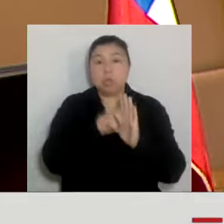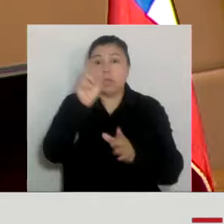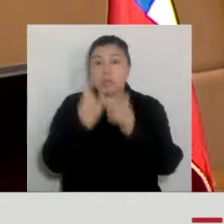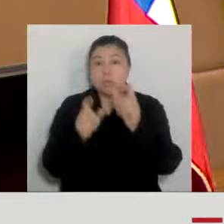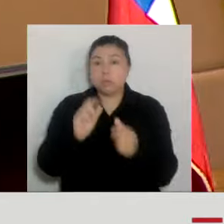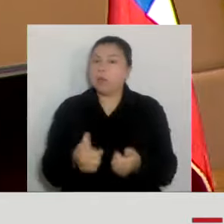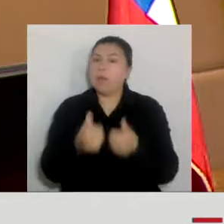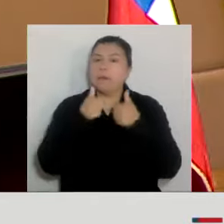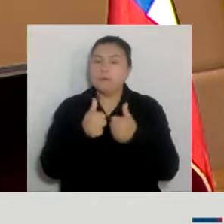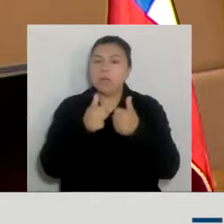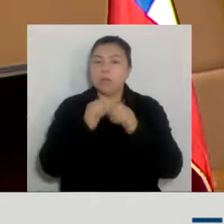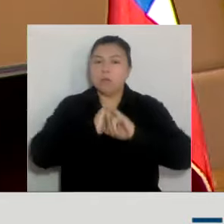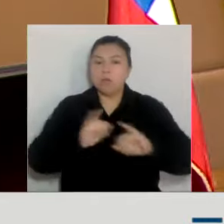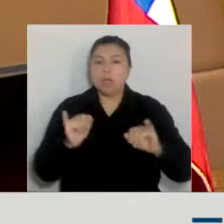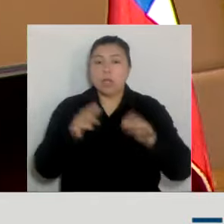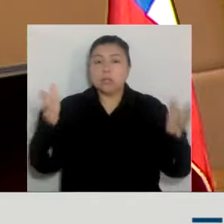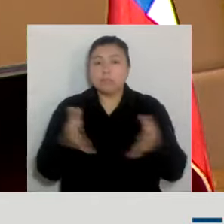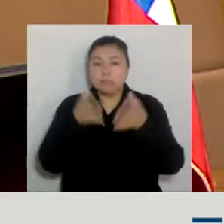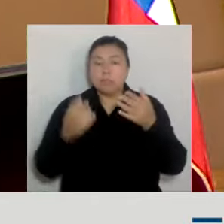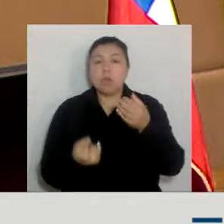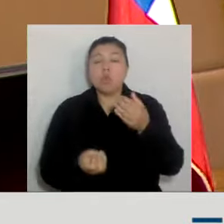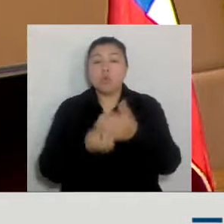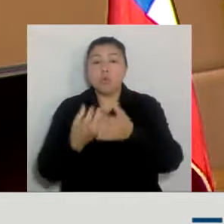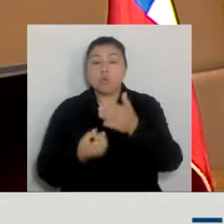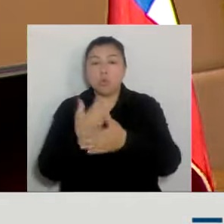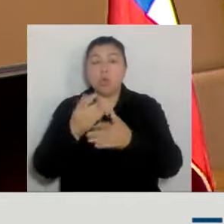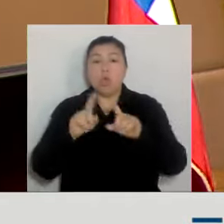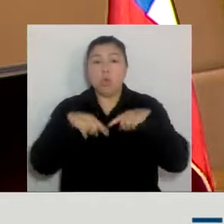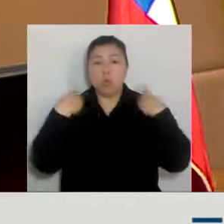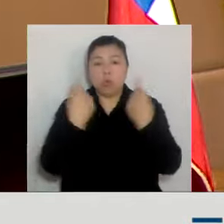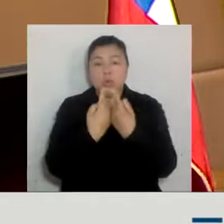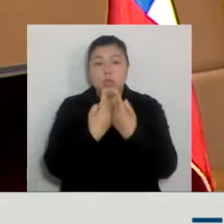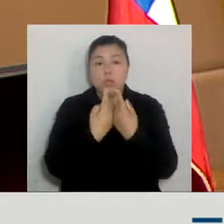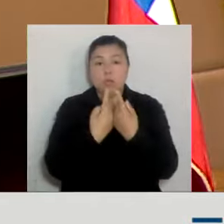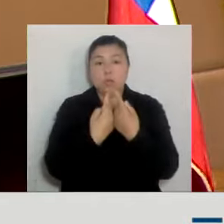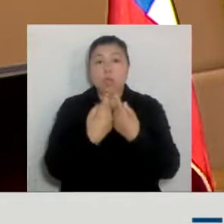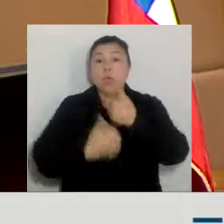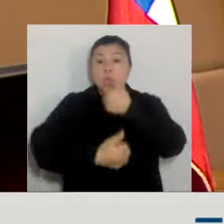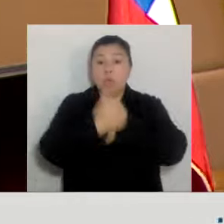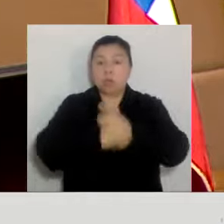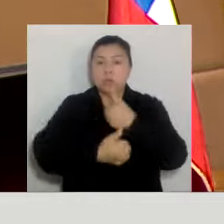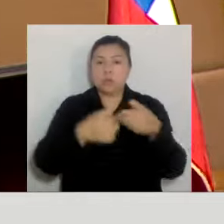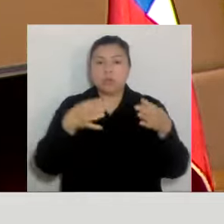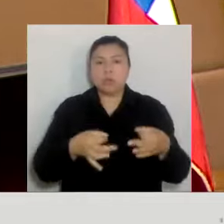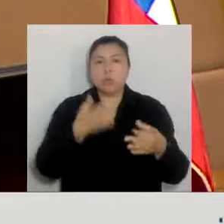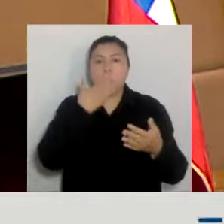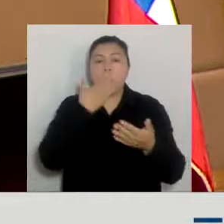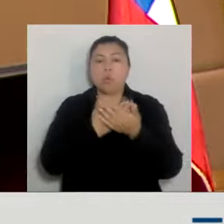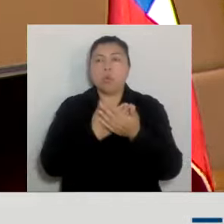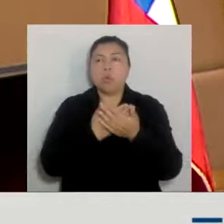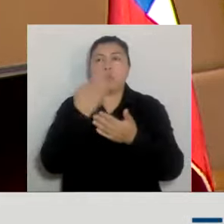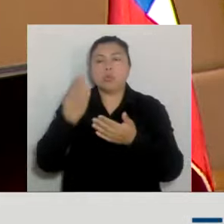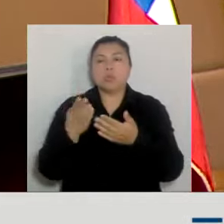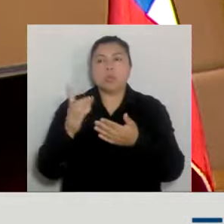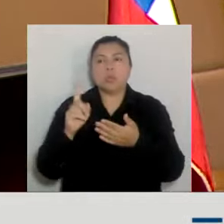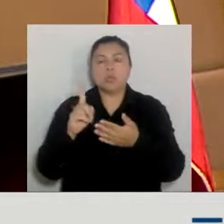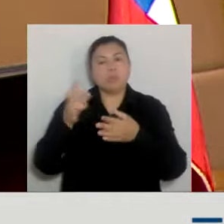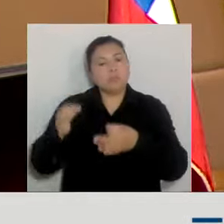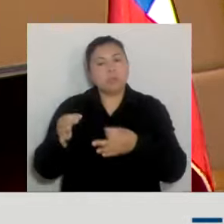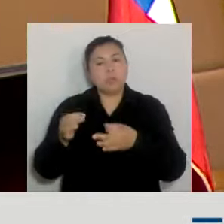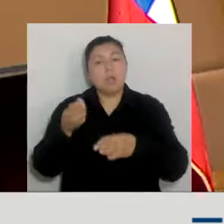promueva la Innovación dentro de un contexto de competencia Leal porque no es Leal cuando usted va a comprar algo y